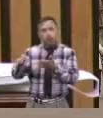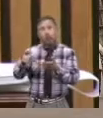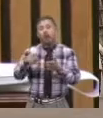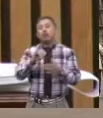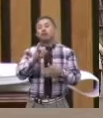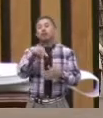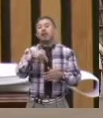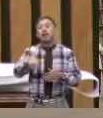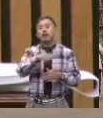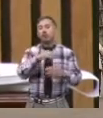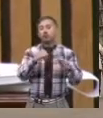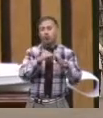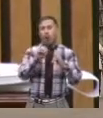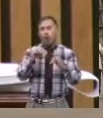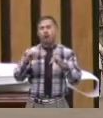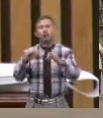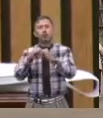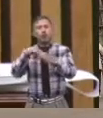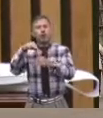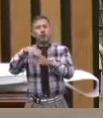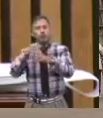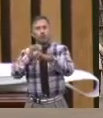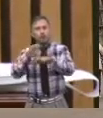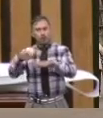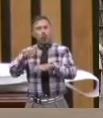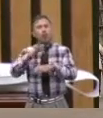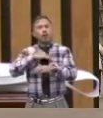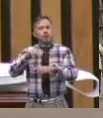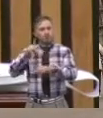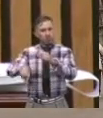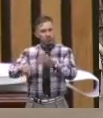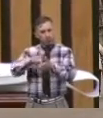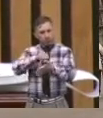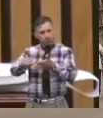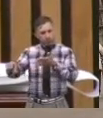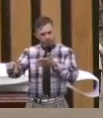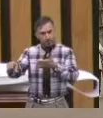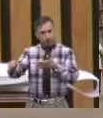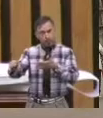los organismos públicos locales, según sea el caso, las